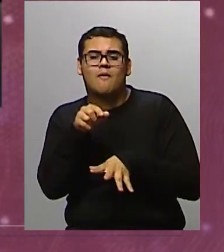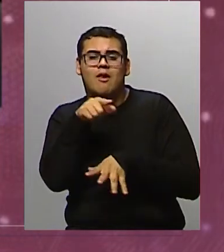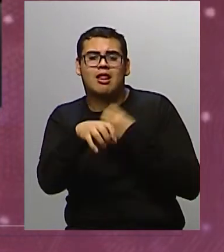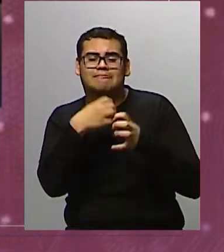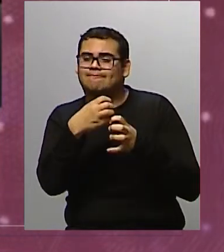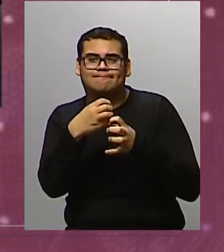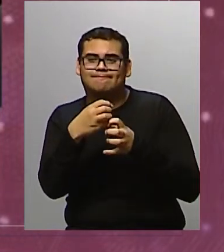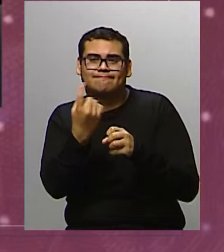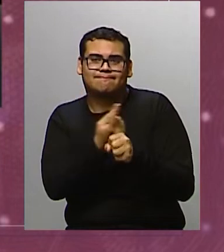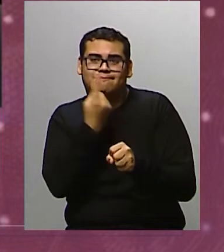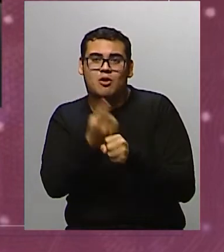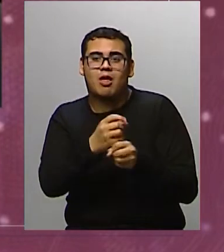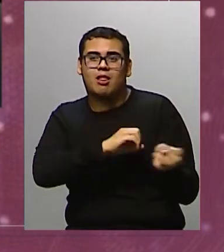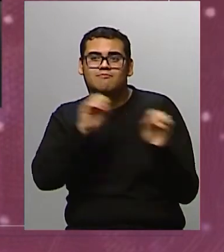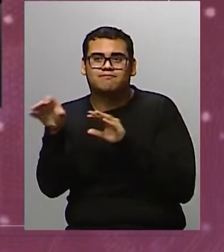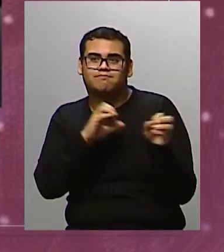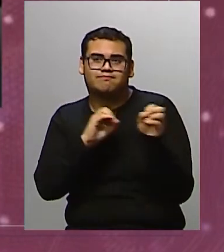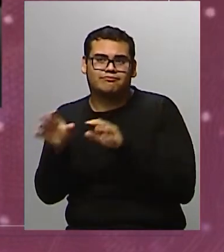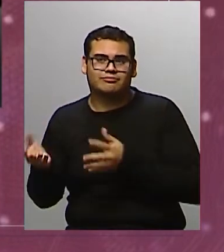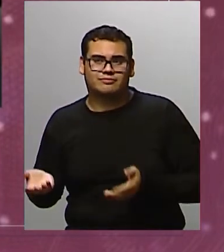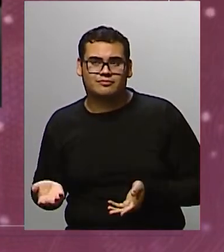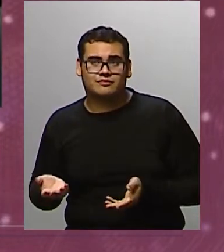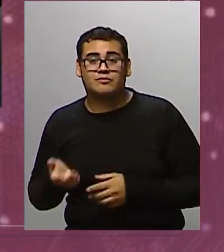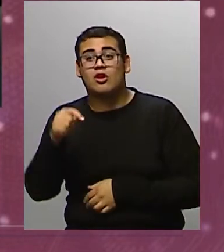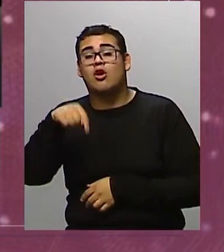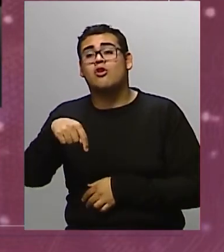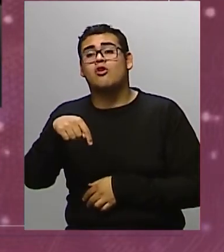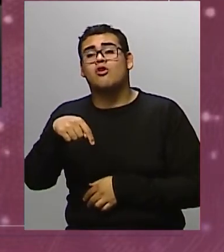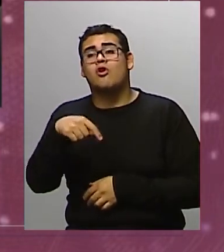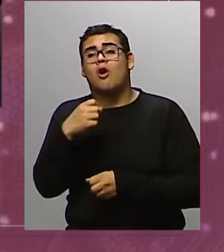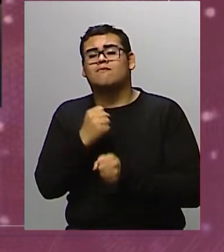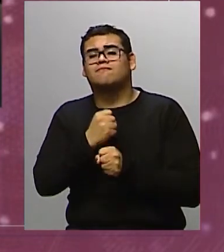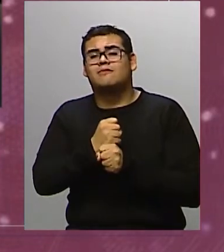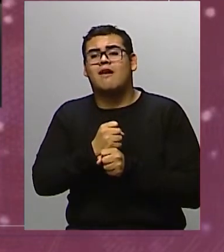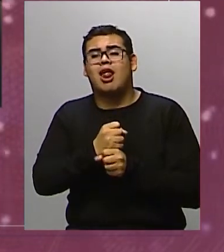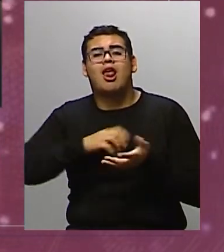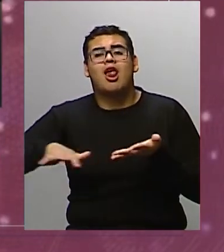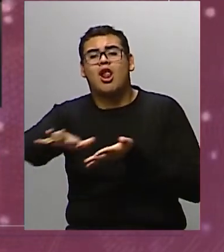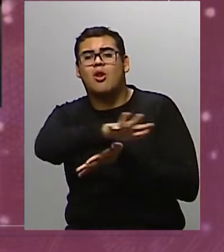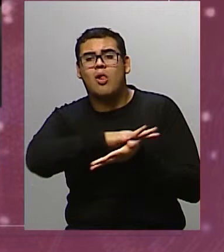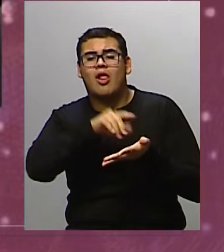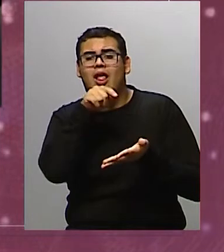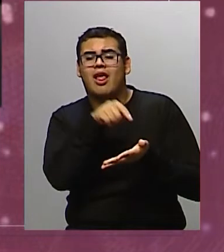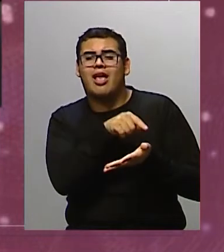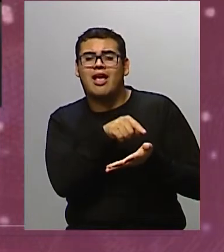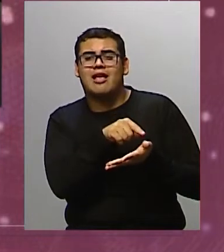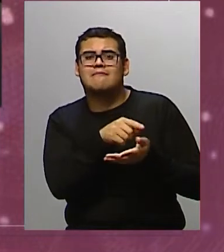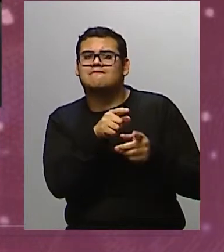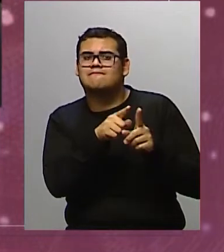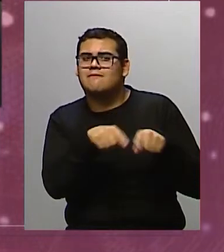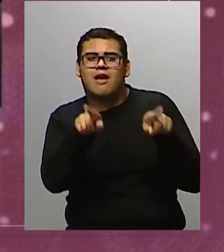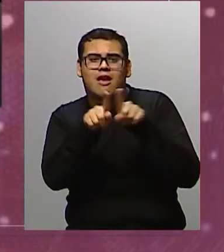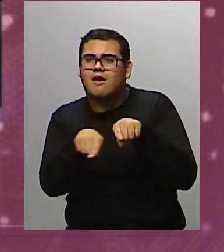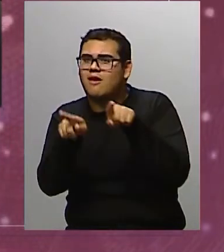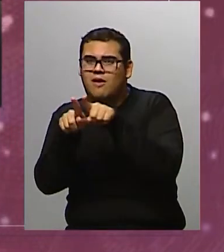que trasladar. En Guanacaste pasa lo mismo. Yo vengo de La Puna, de trabajar en Salinas Grandes y en Pozuelo, está pasando lo mismo, la gente se